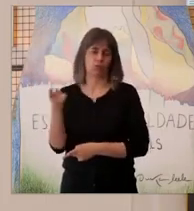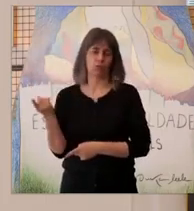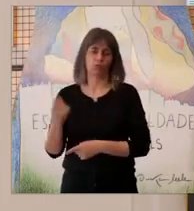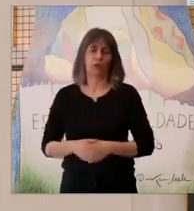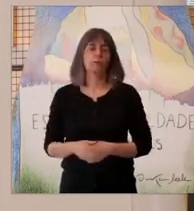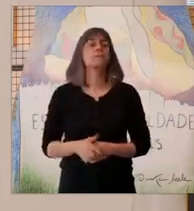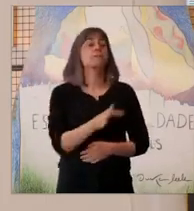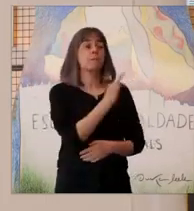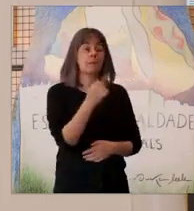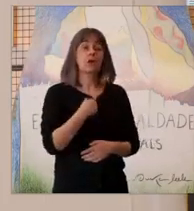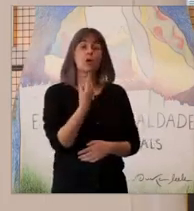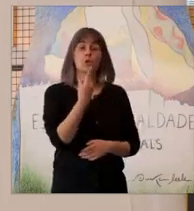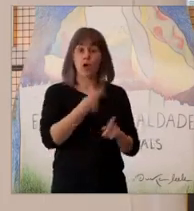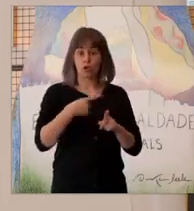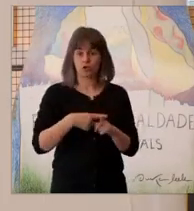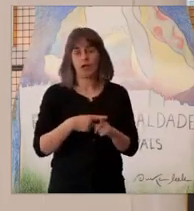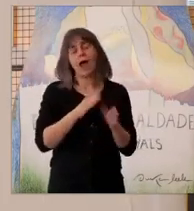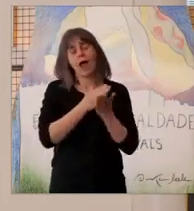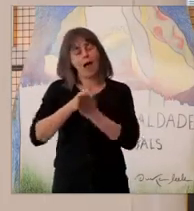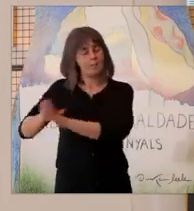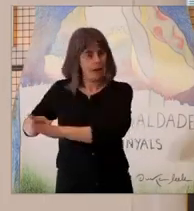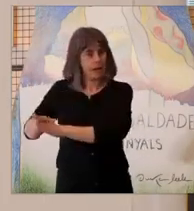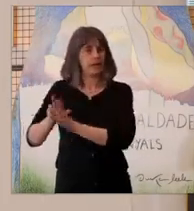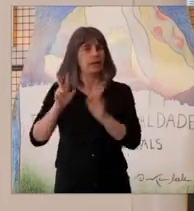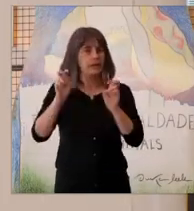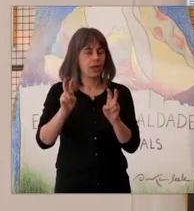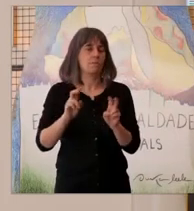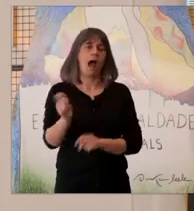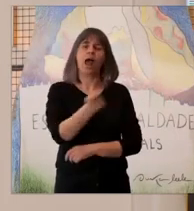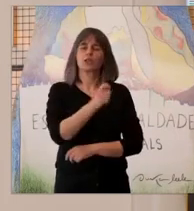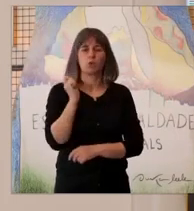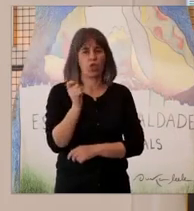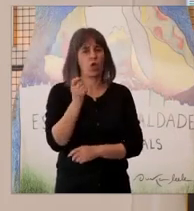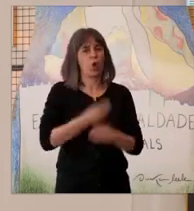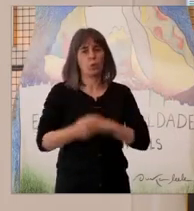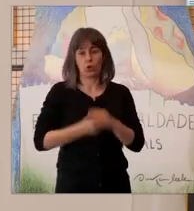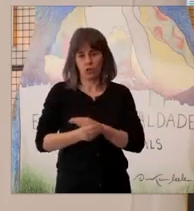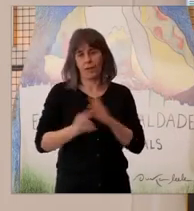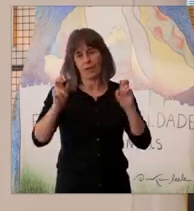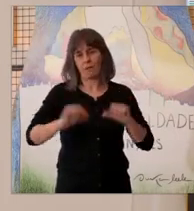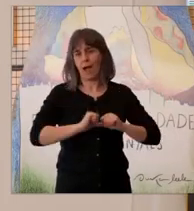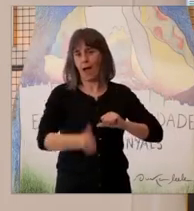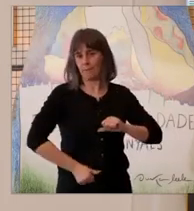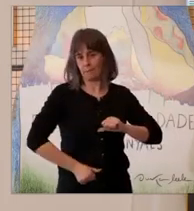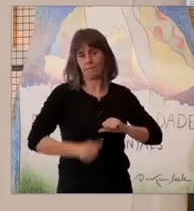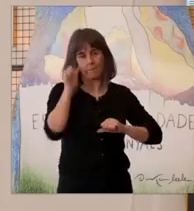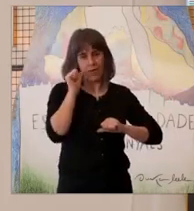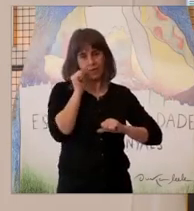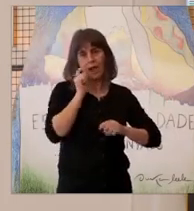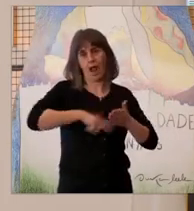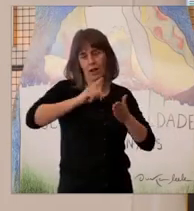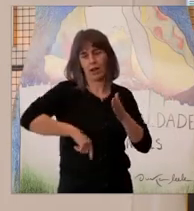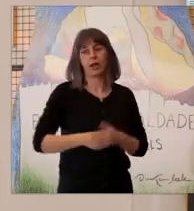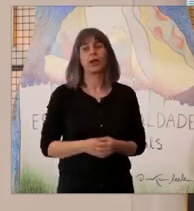a mí hay una cosa aparte del tema de la explotación reproductiva que suponen los vientres de alquiler que por cierto quiero reivindicar aquí